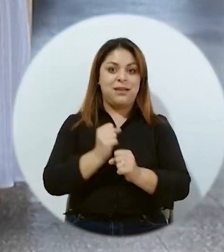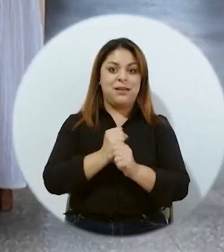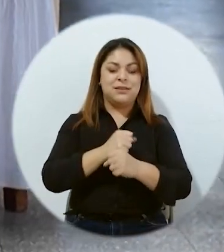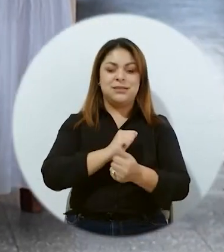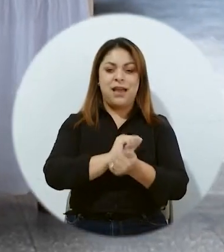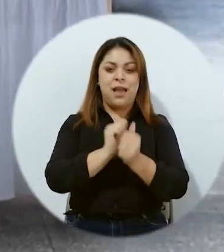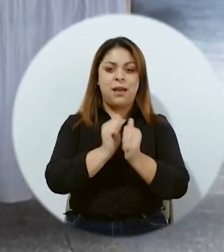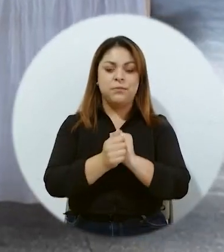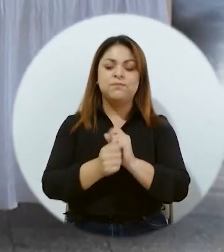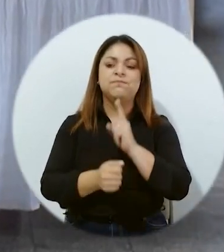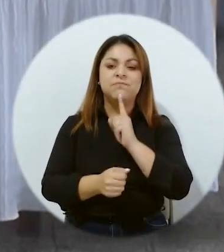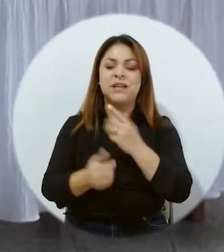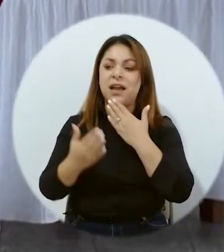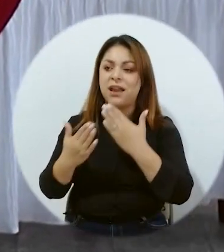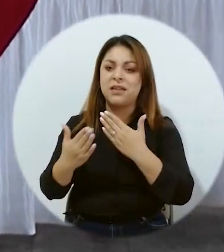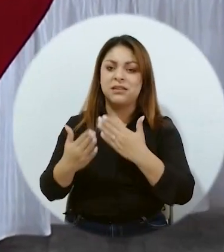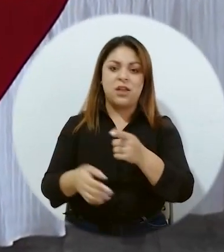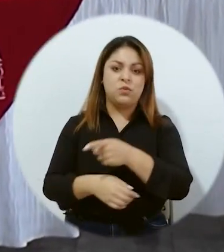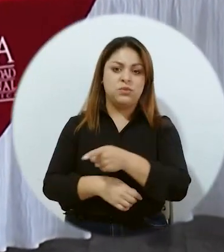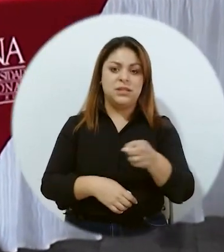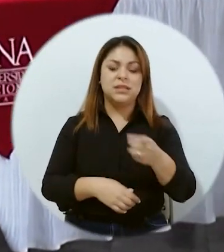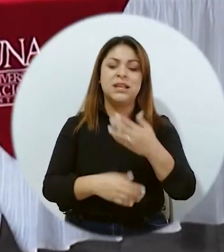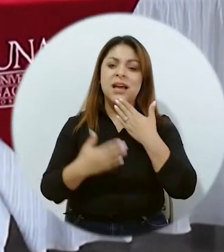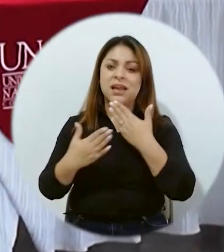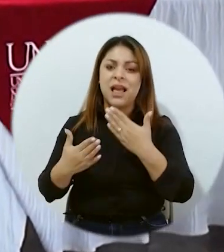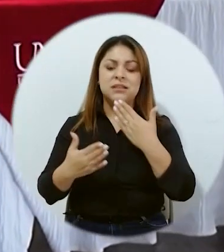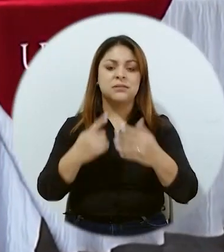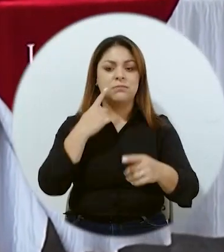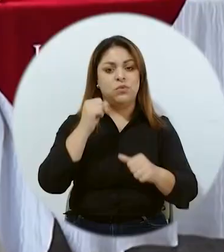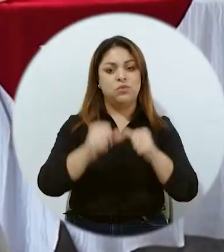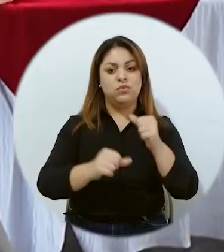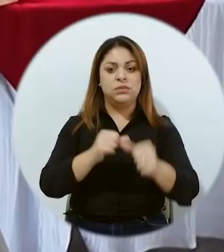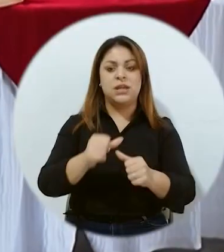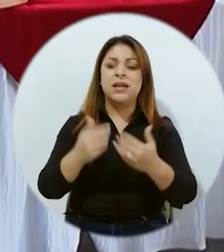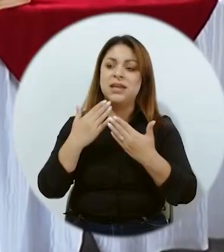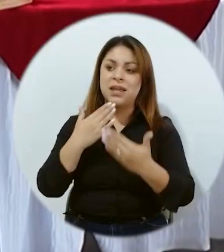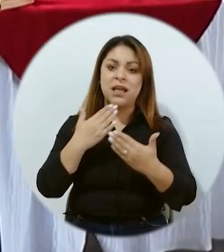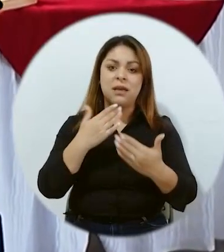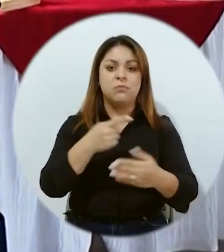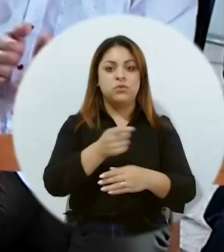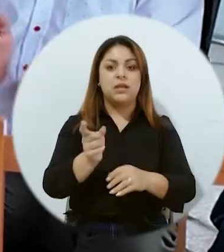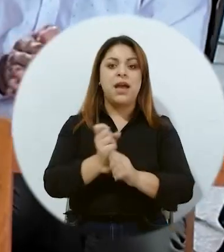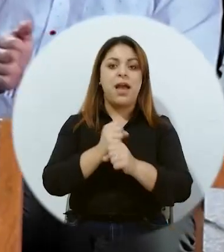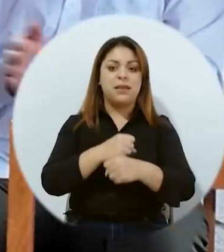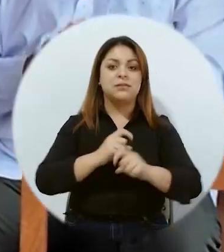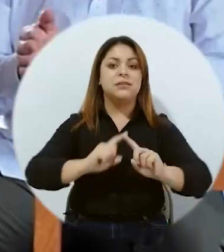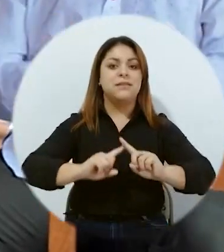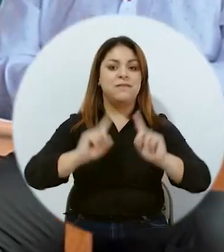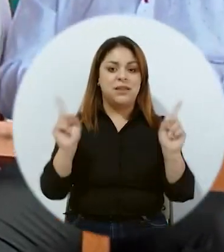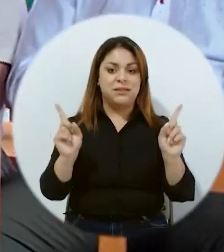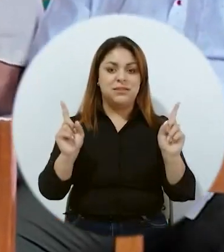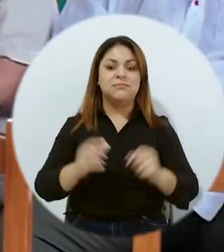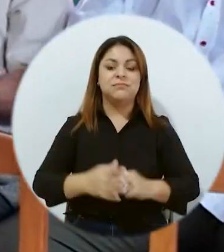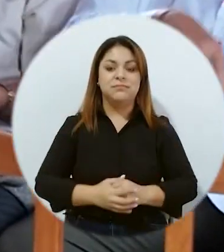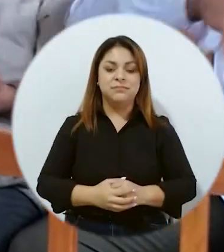verdad, gracias a cada una de ustedes. Gracias por estar luchando y gracias por estar haciendo la diferencia.